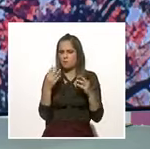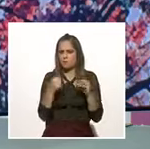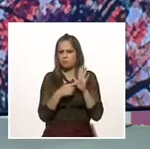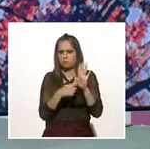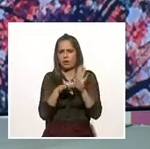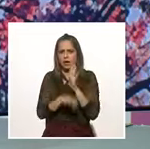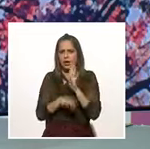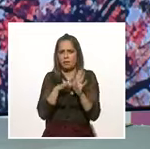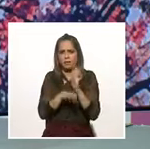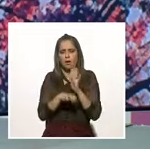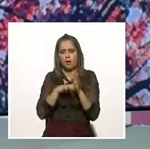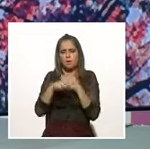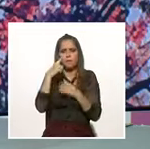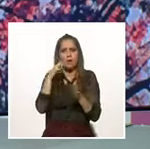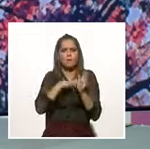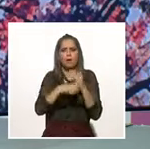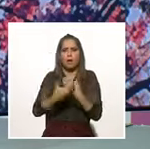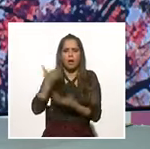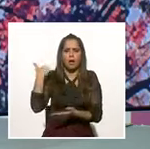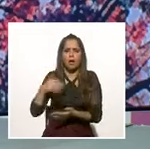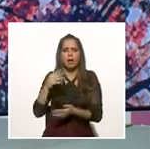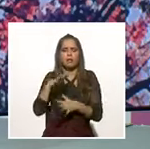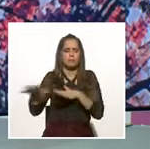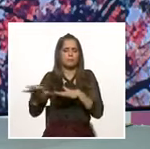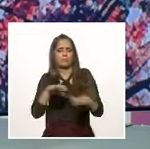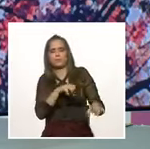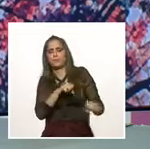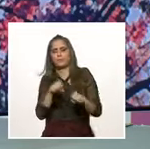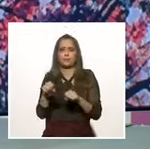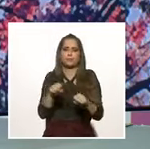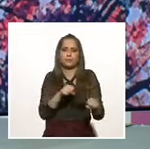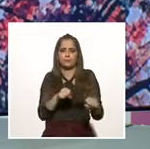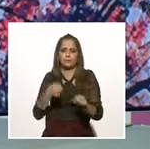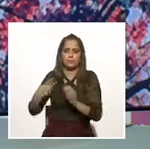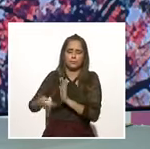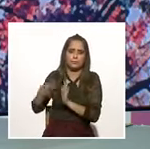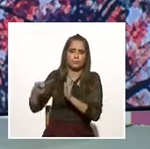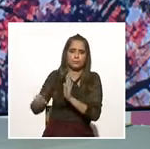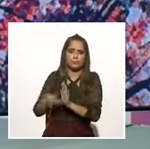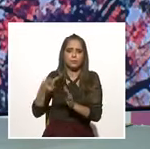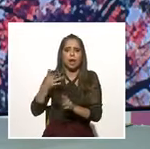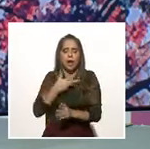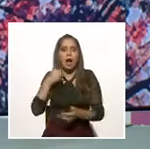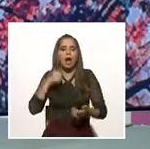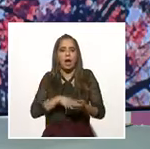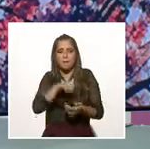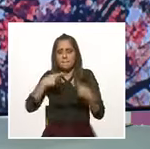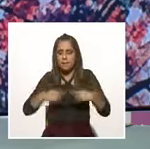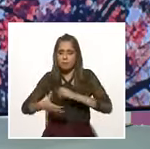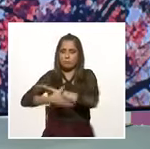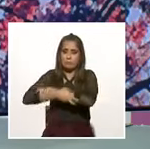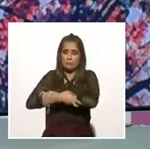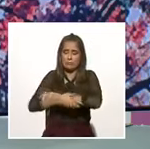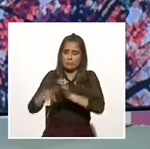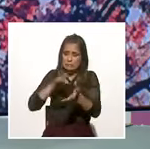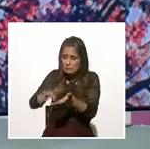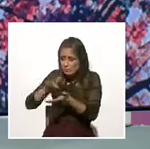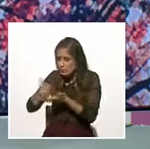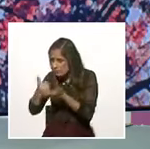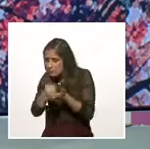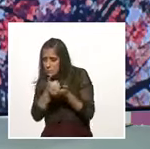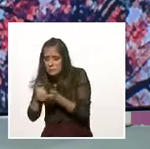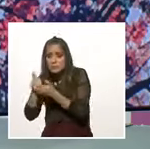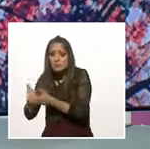¿no? Nada menos en los terremotos que hemos padecido, se han ocurrido los procesos resilientes más interesantes.